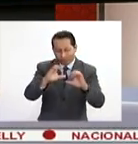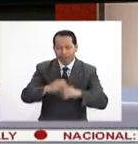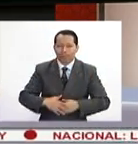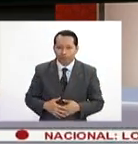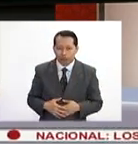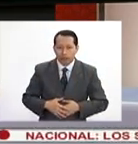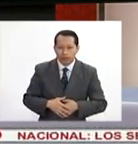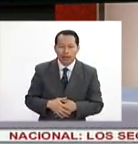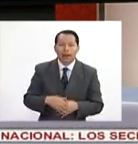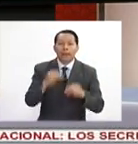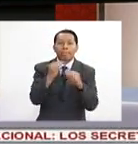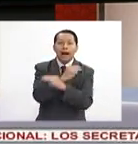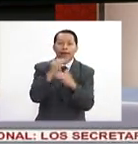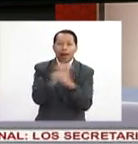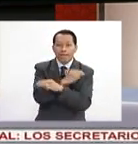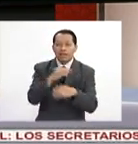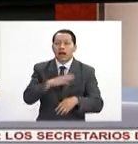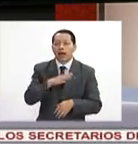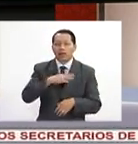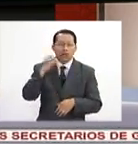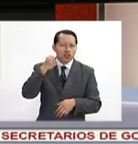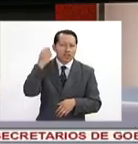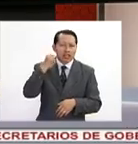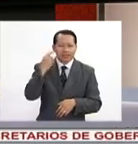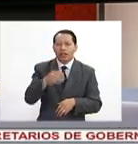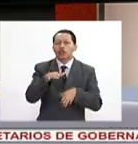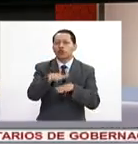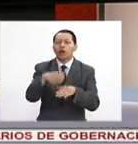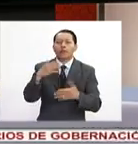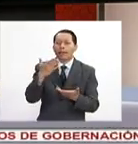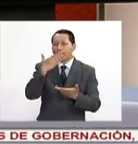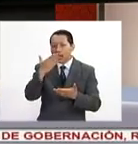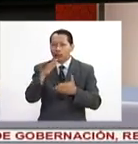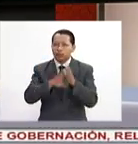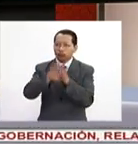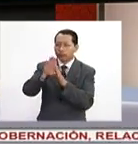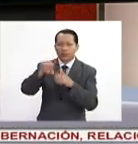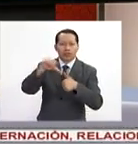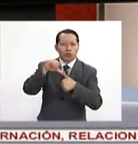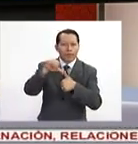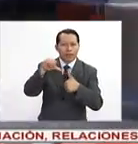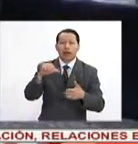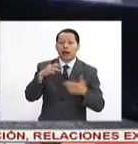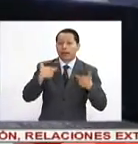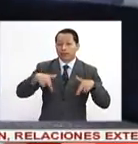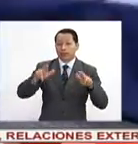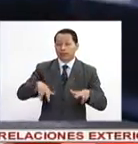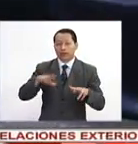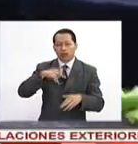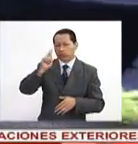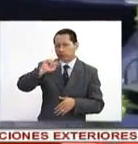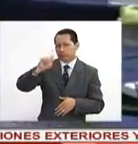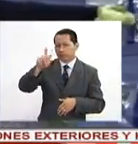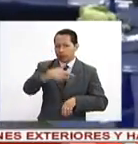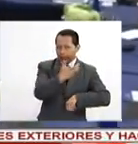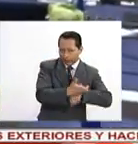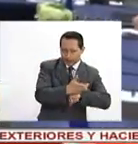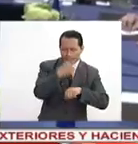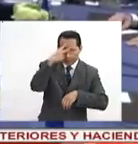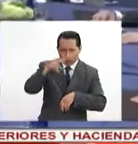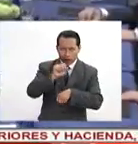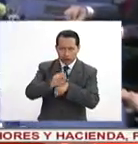metropolitana. En Miami se realizó la conferencia sobre prosperidad y seguridad en Centroamérica. Representantes de alto nivel de Estados Unidos, México,